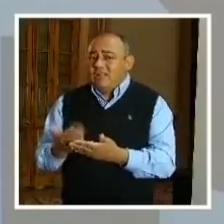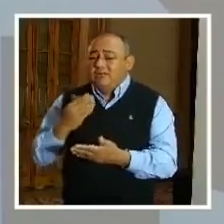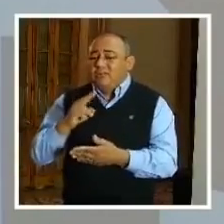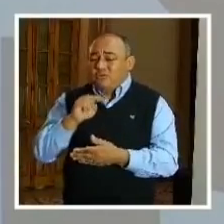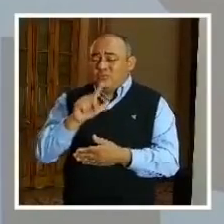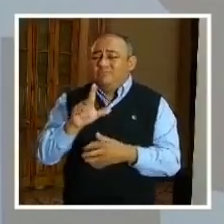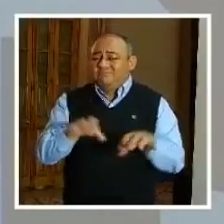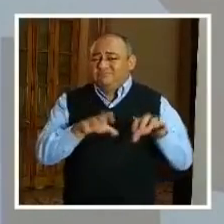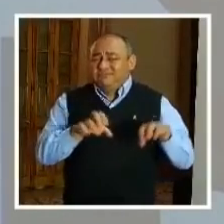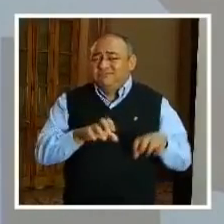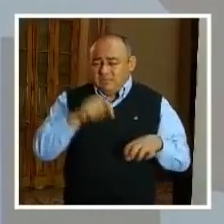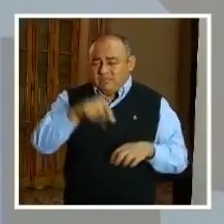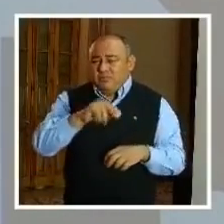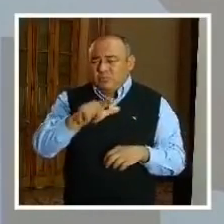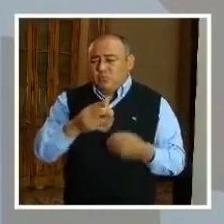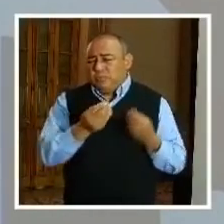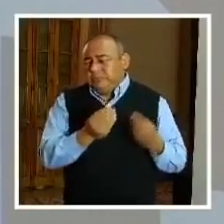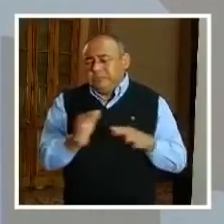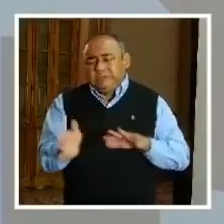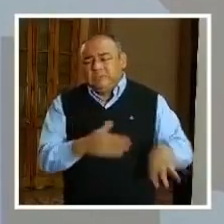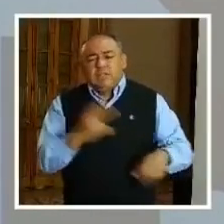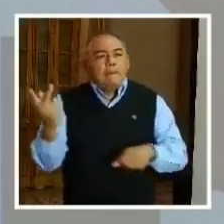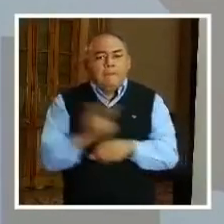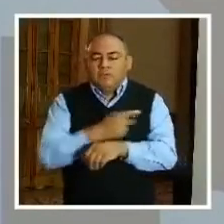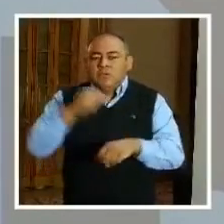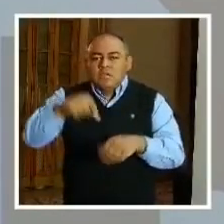Vamos a hacer 3 líneas del metro.